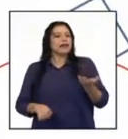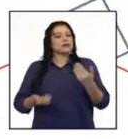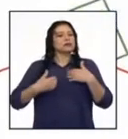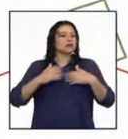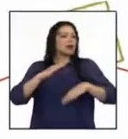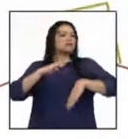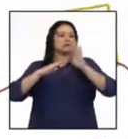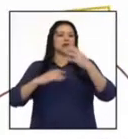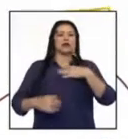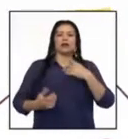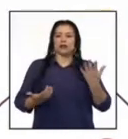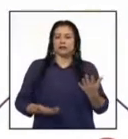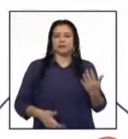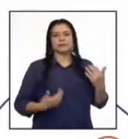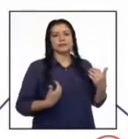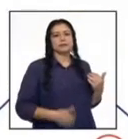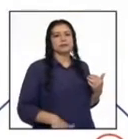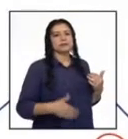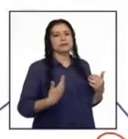mayoría.